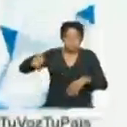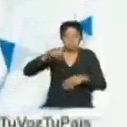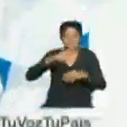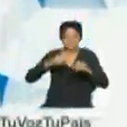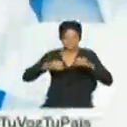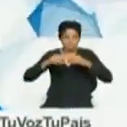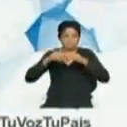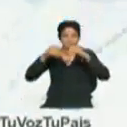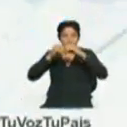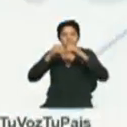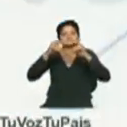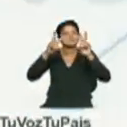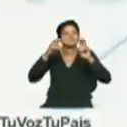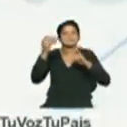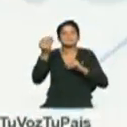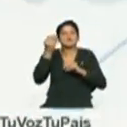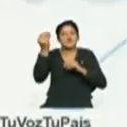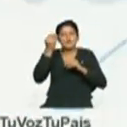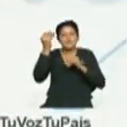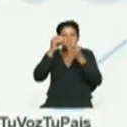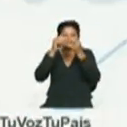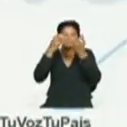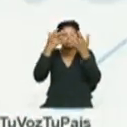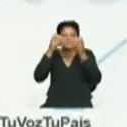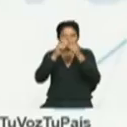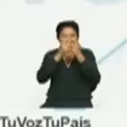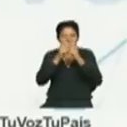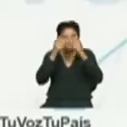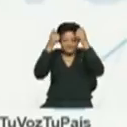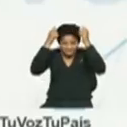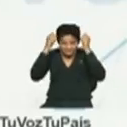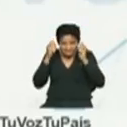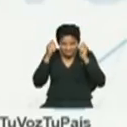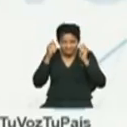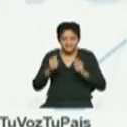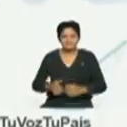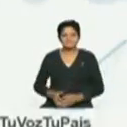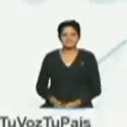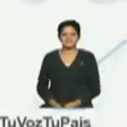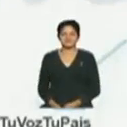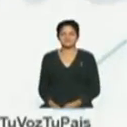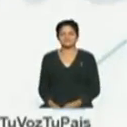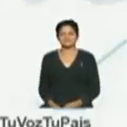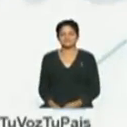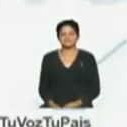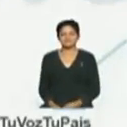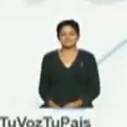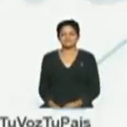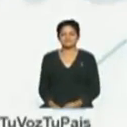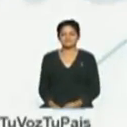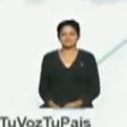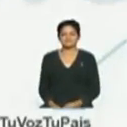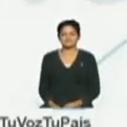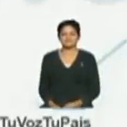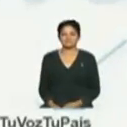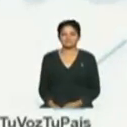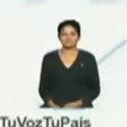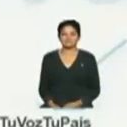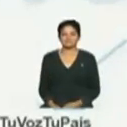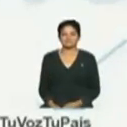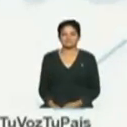sobre aquellos jóvenes que se han interesado por aprender el oficio de la elaboración de los sombreros de paja toquilla.